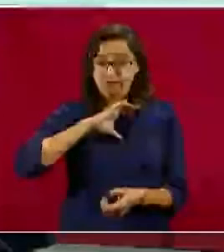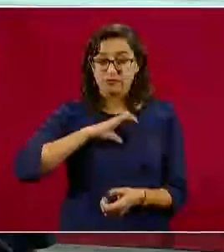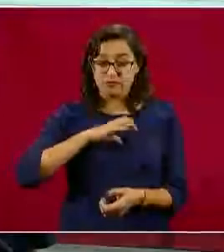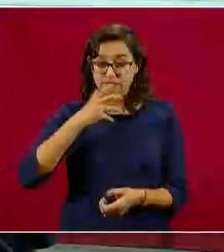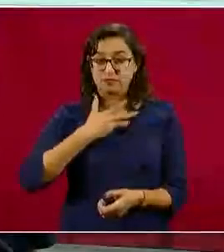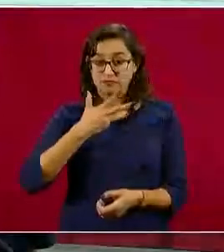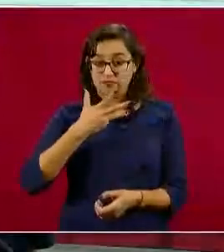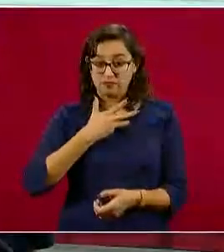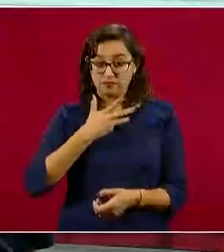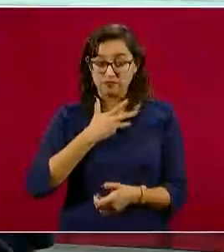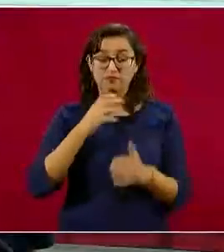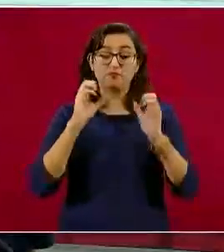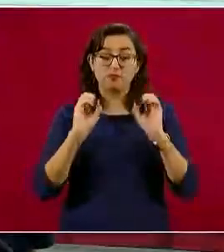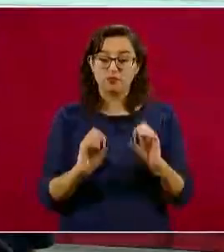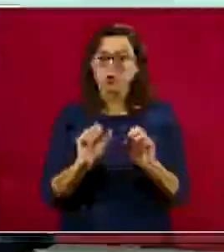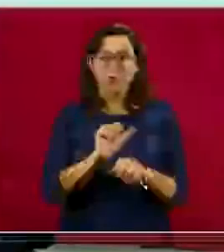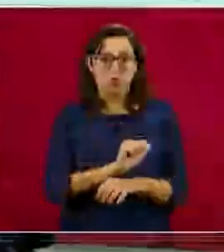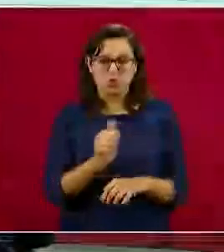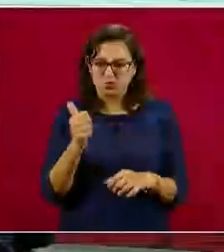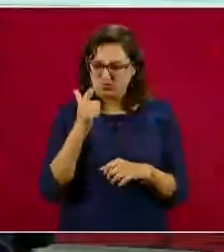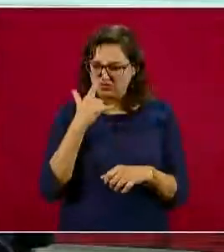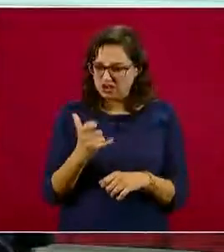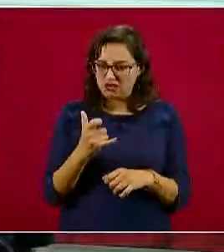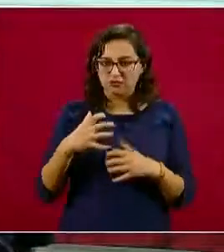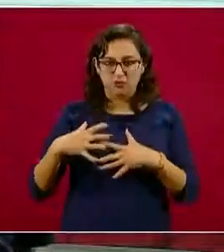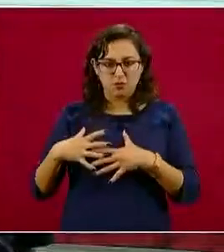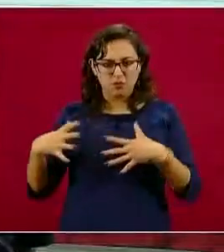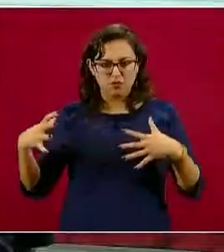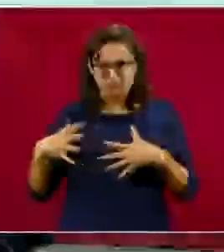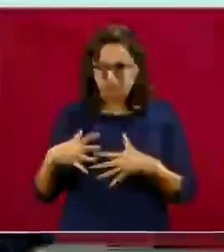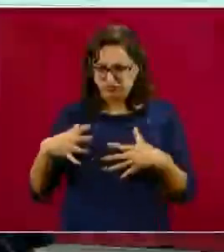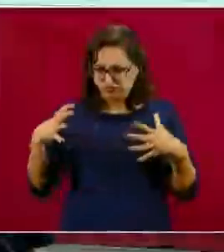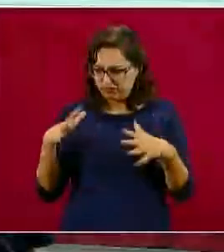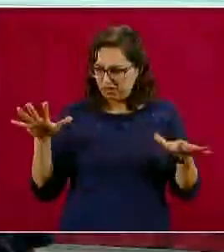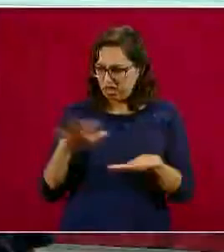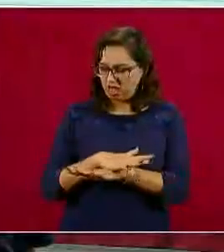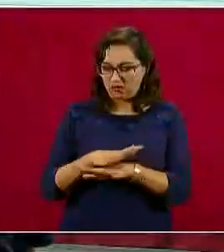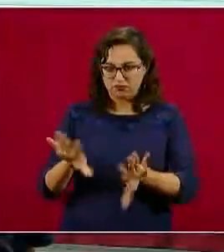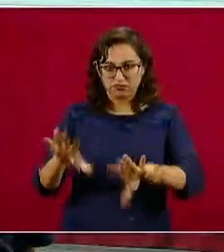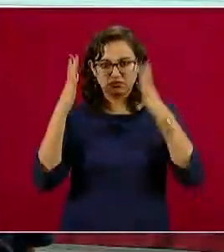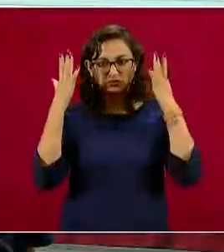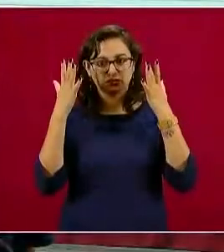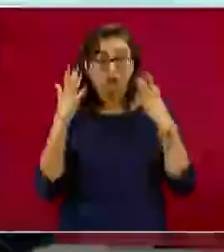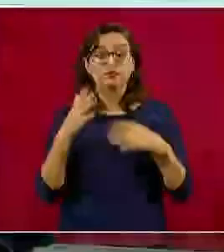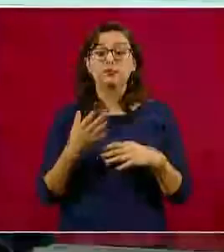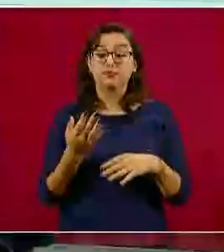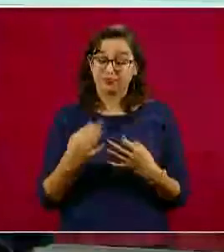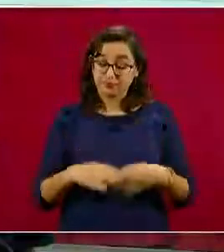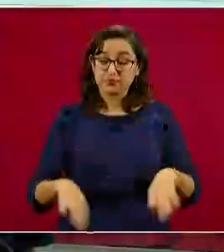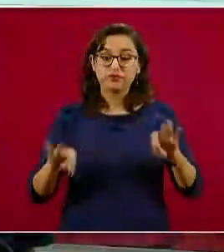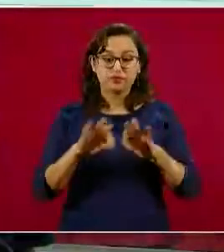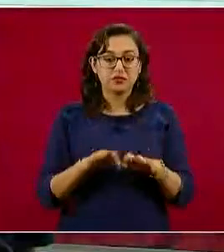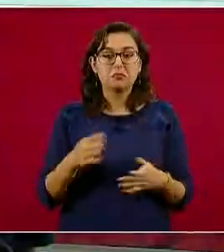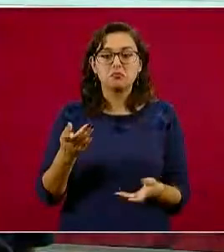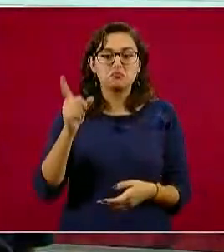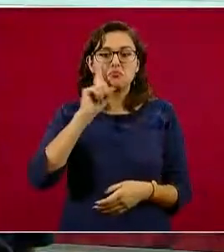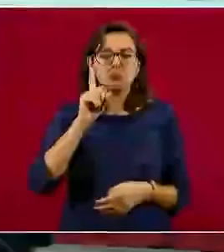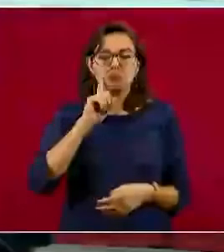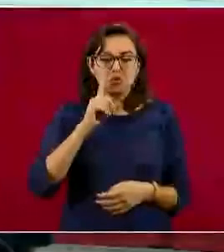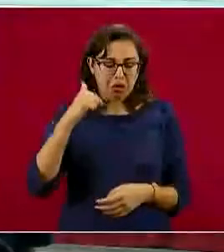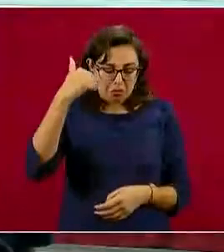ocasionando eso, o realmente cualquier cambio en el tamaño, forma de los senos. Esto es muy importante, si no se conocen las mujeres los